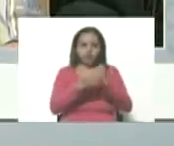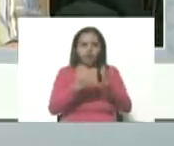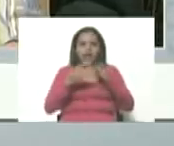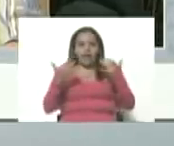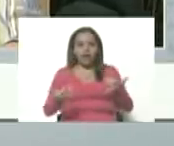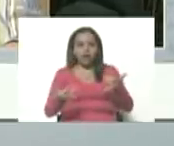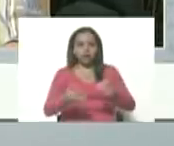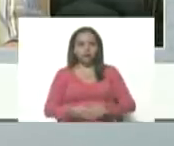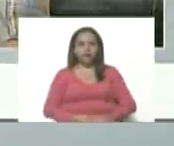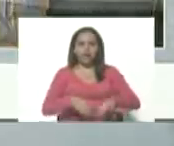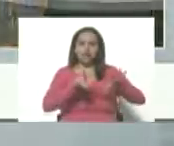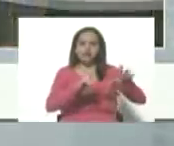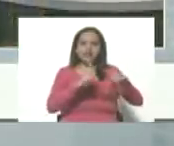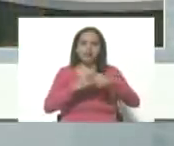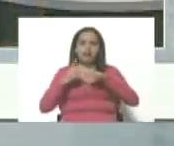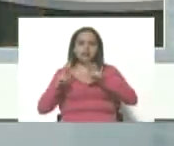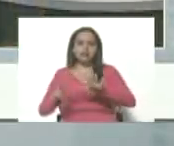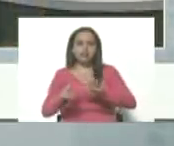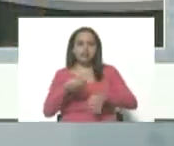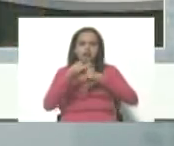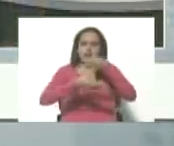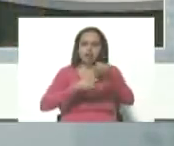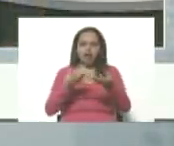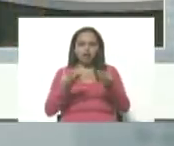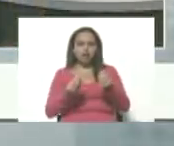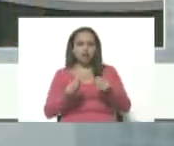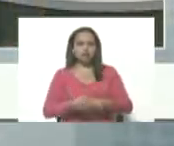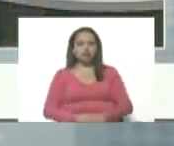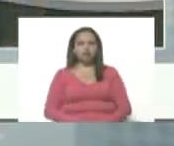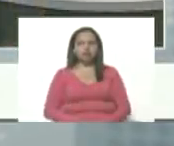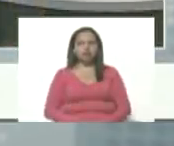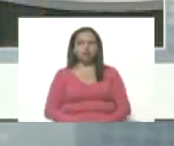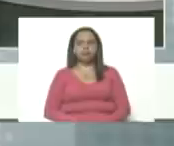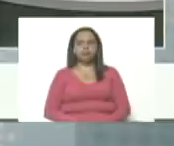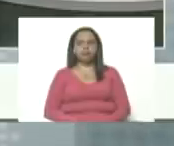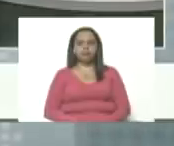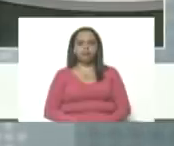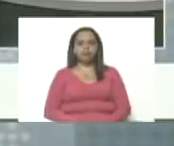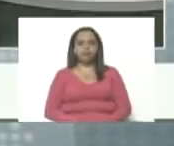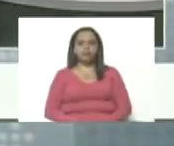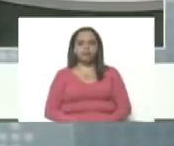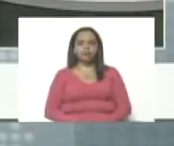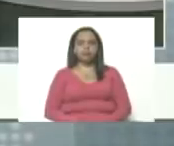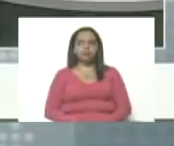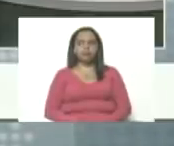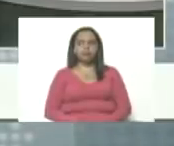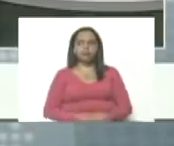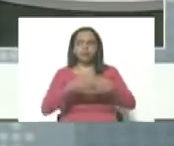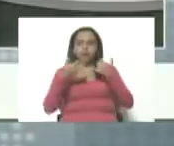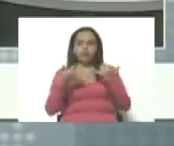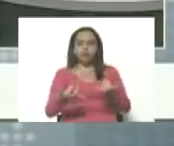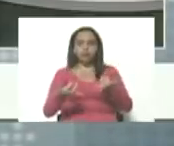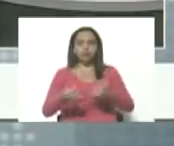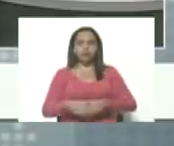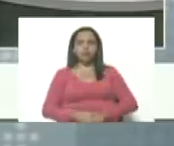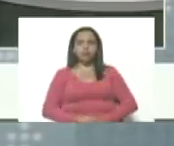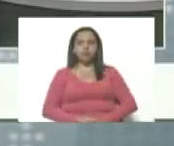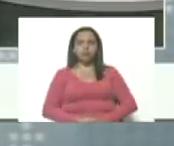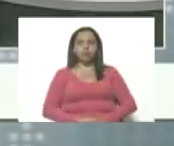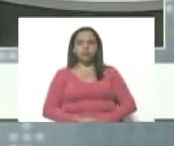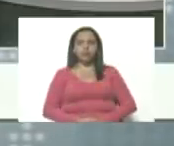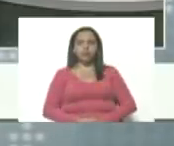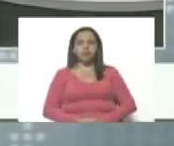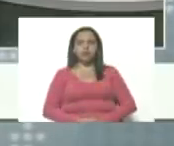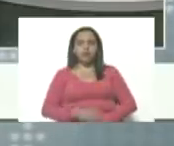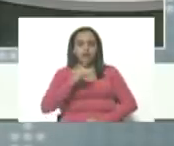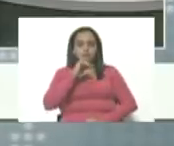al 7 más 7, hemos hablado bastante. le corresponde a partir